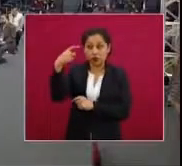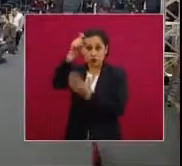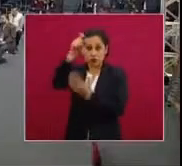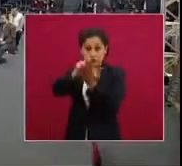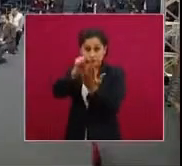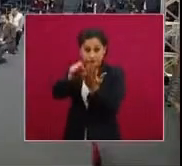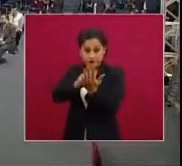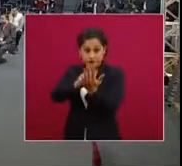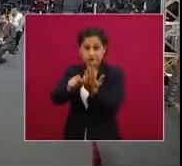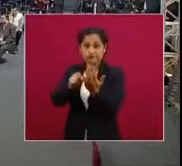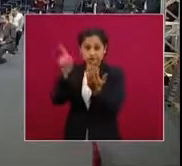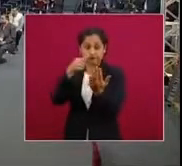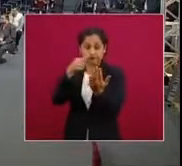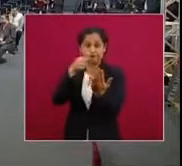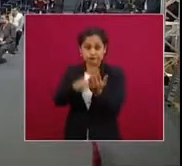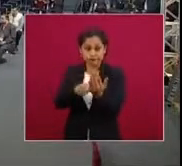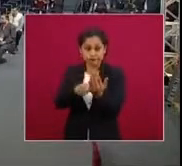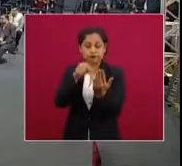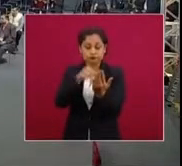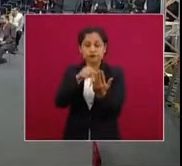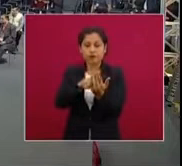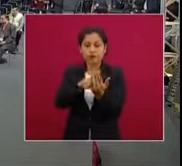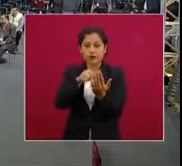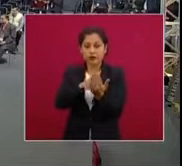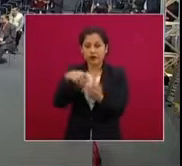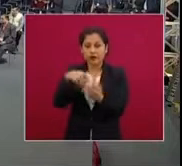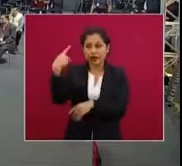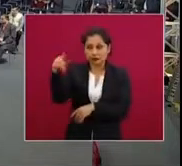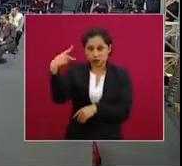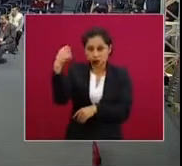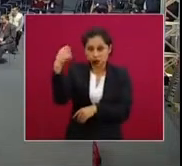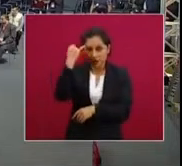cómo debe ser el nuevo modelo y por qué